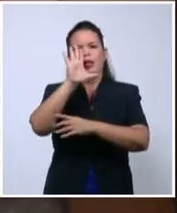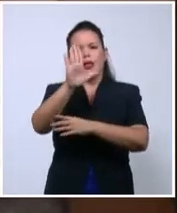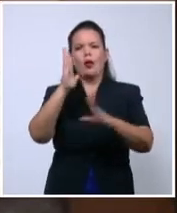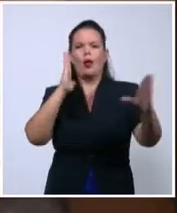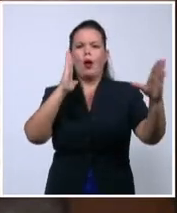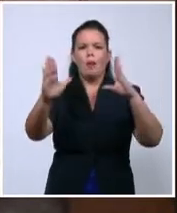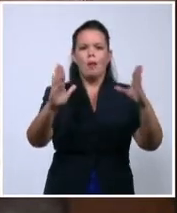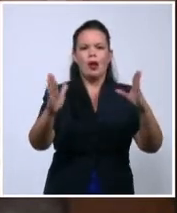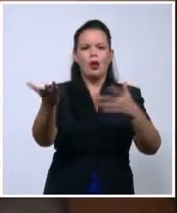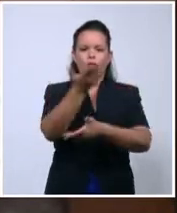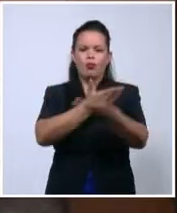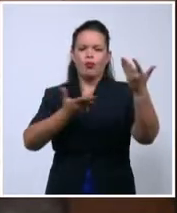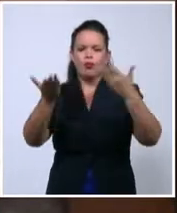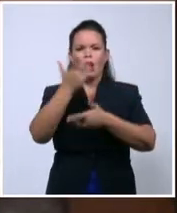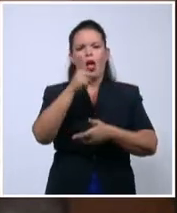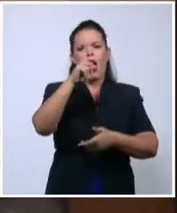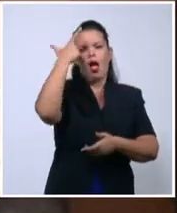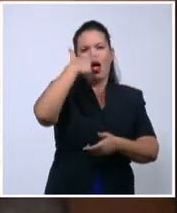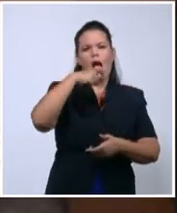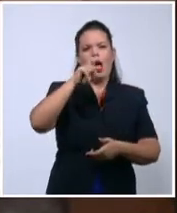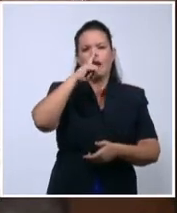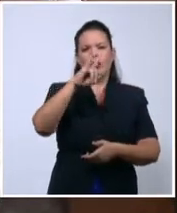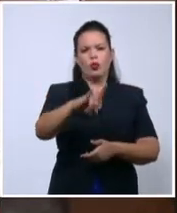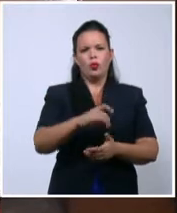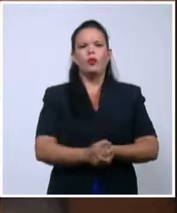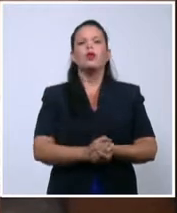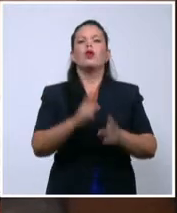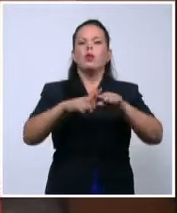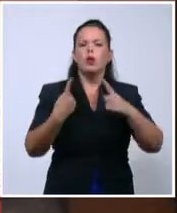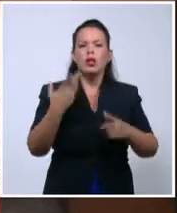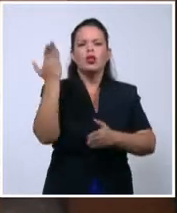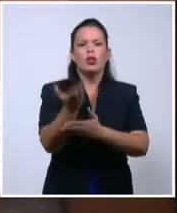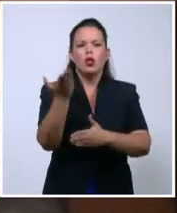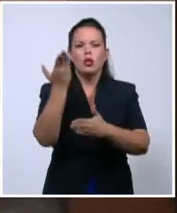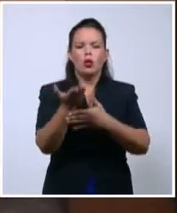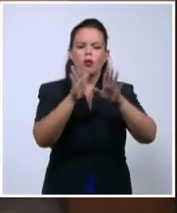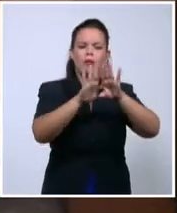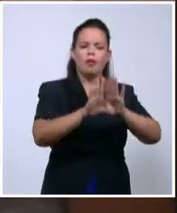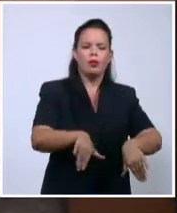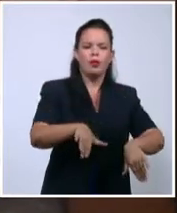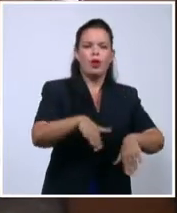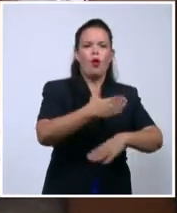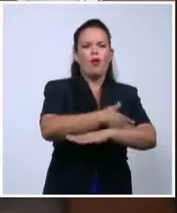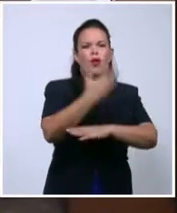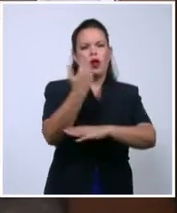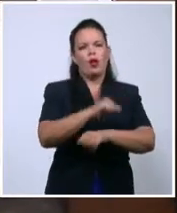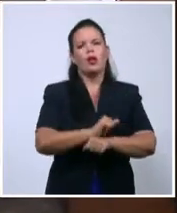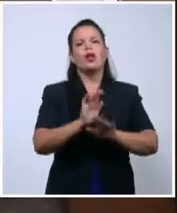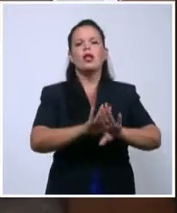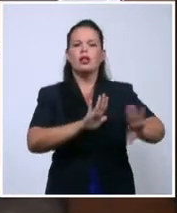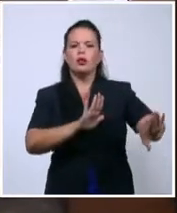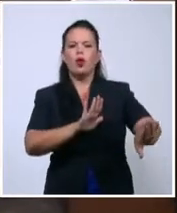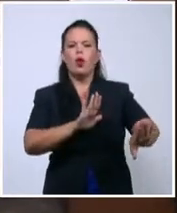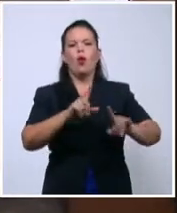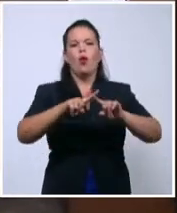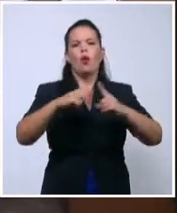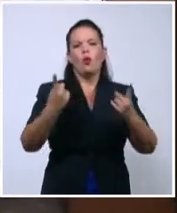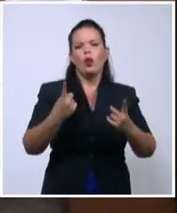ACNUR, ocasión en que hizo un llamado al fin del bloqueo y rechazó la aplicación de medidas